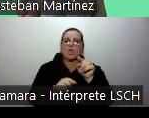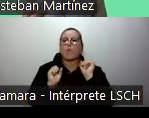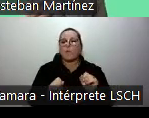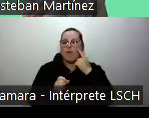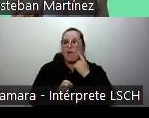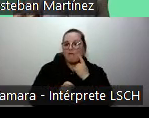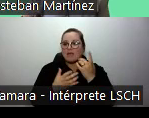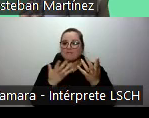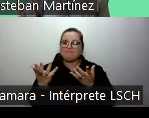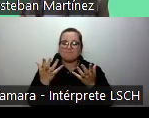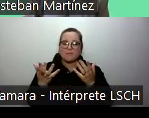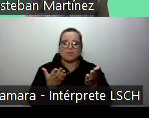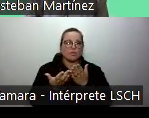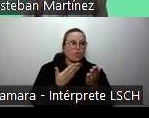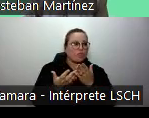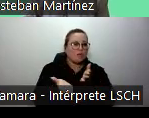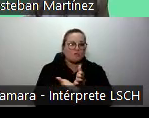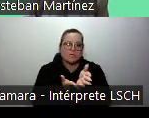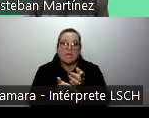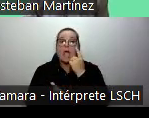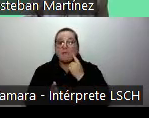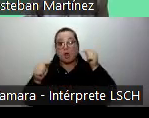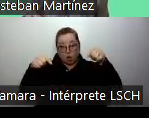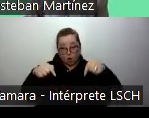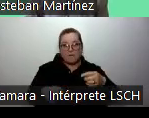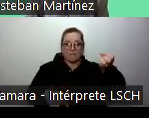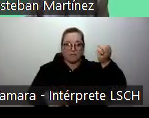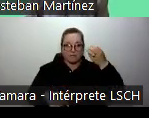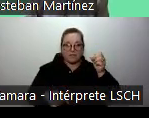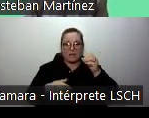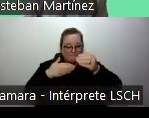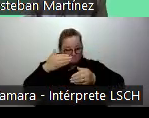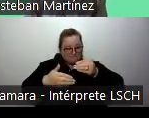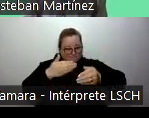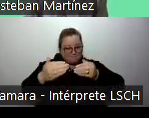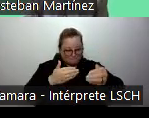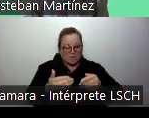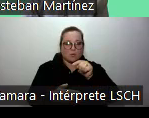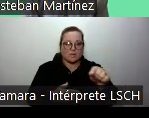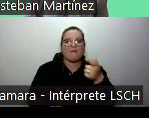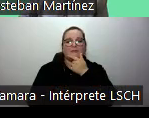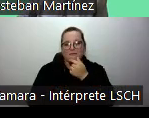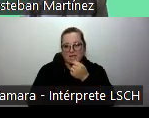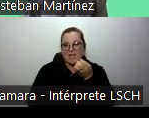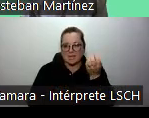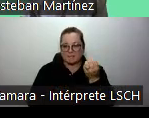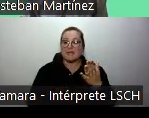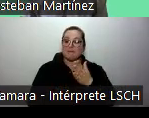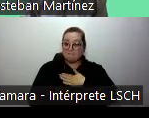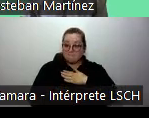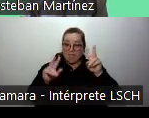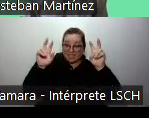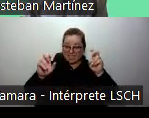repente dice por dónde vamos a empezar bueno hoy van a aprender los primeros pasos para hacer todo esto más fácil y una de mis frases